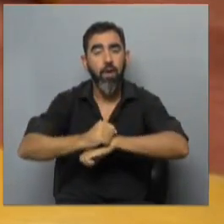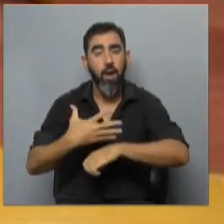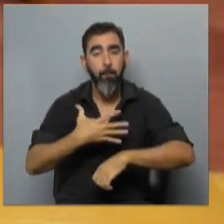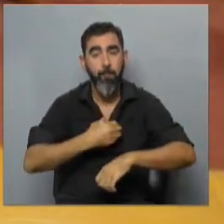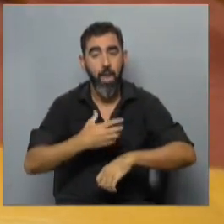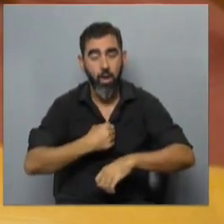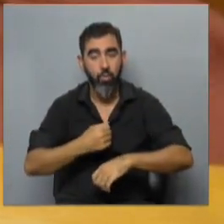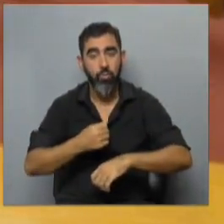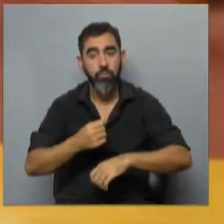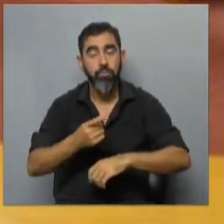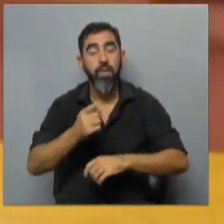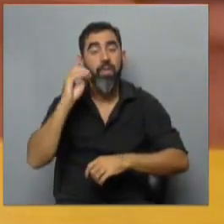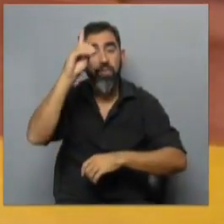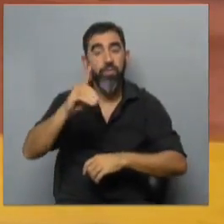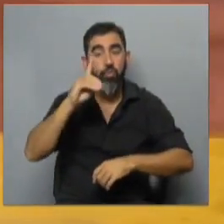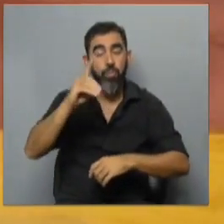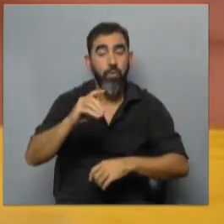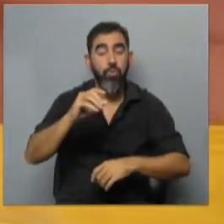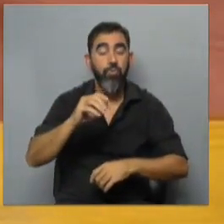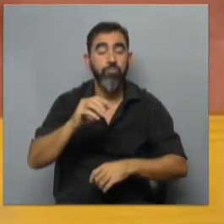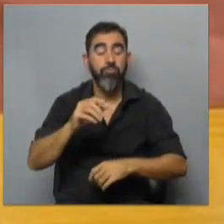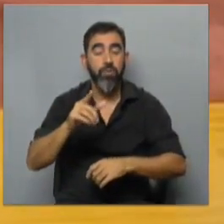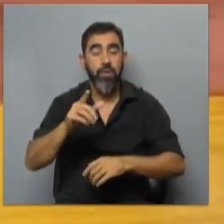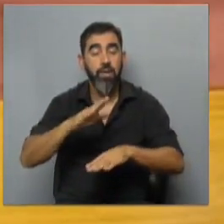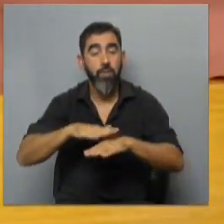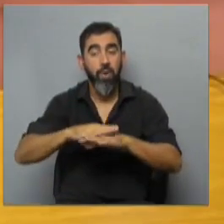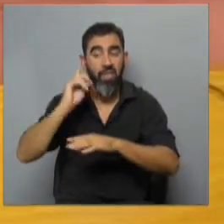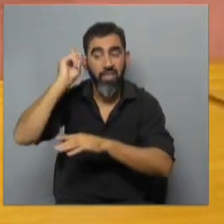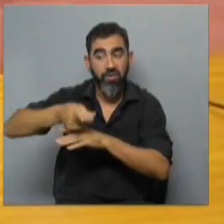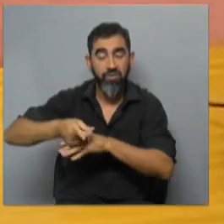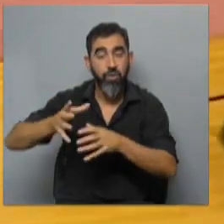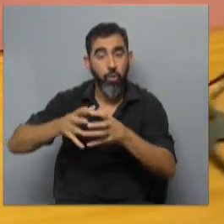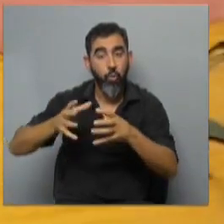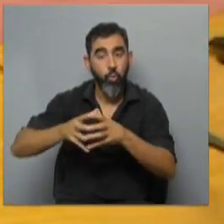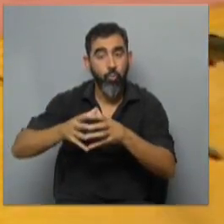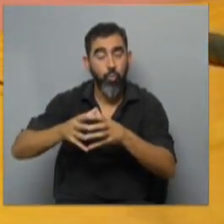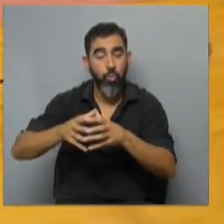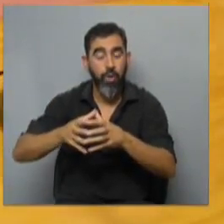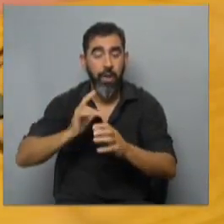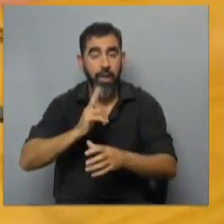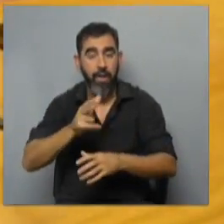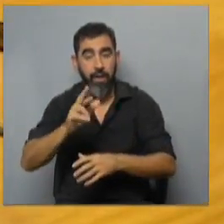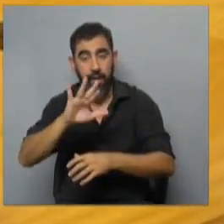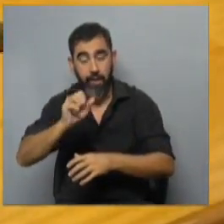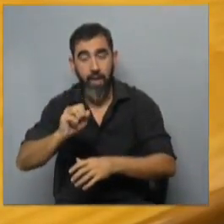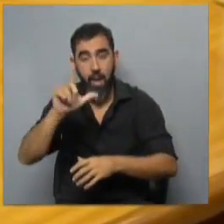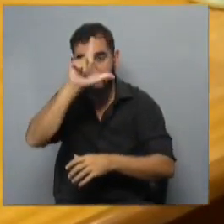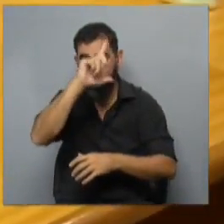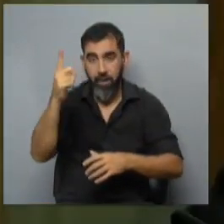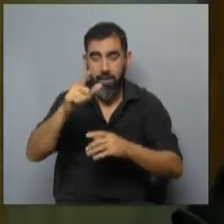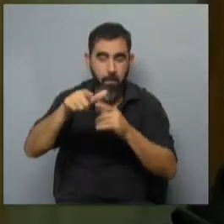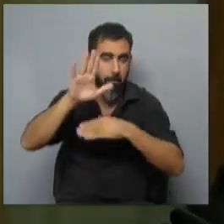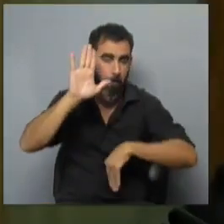lo que recayó en el diputado pedro gesto nyan por decisión del sector que reúne al herrerismo y en la calle mismo y es el